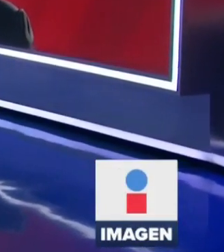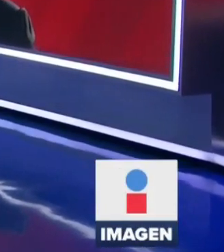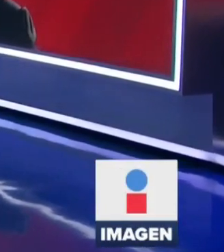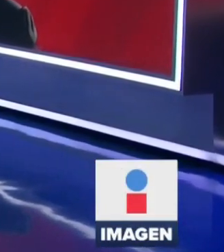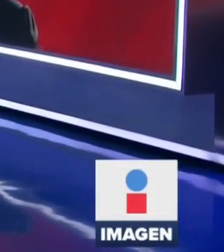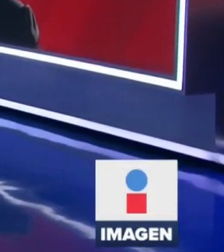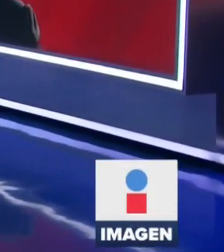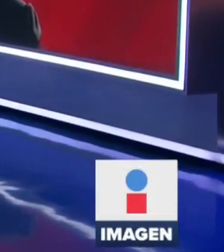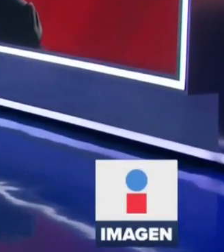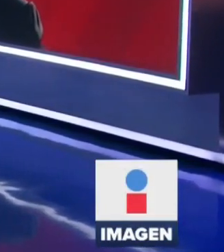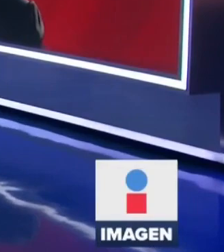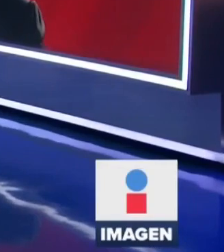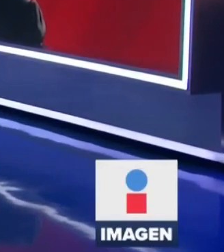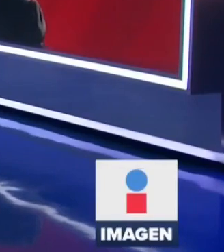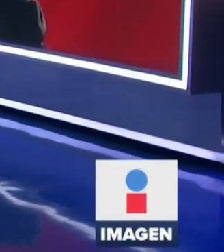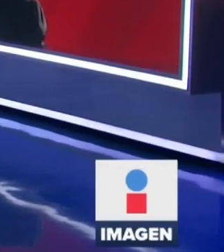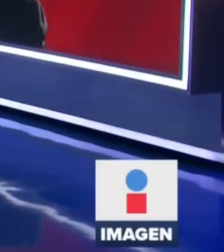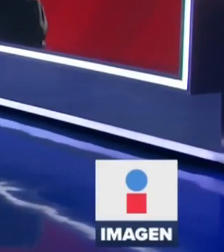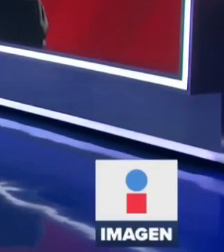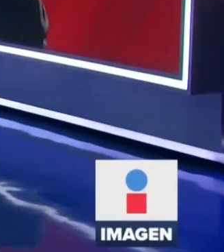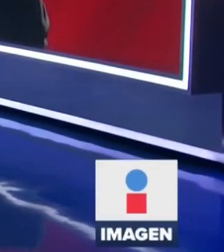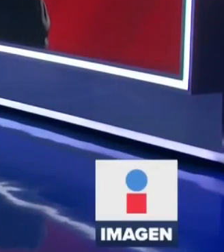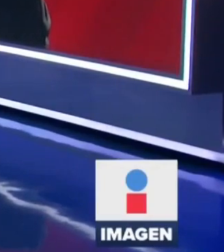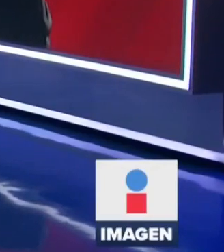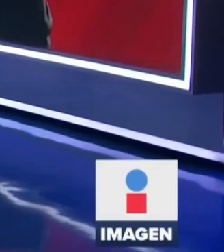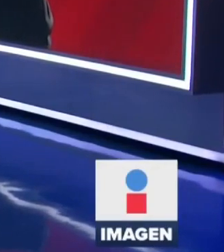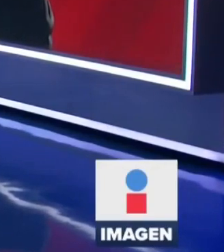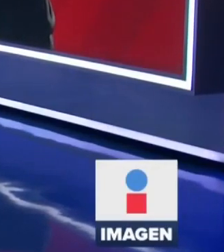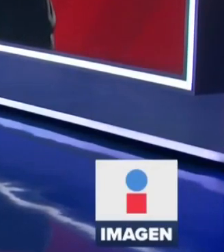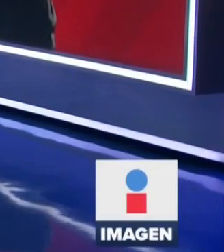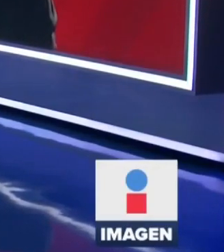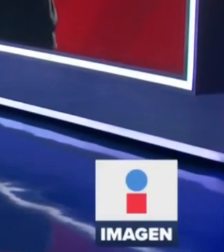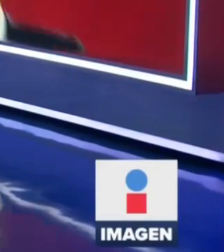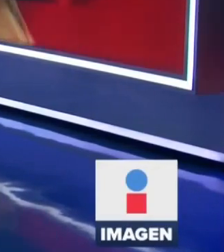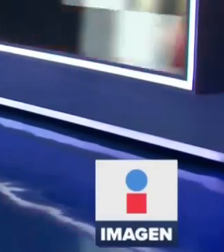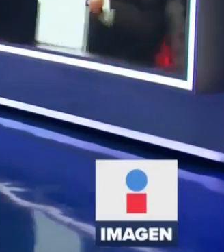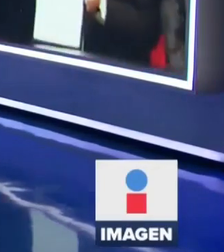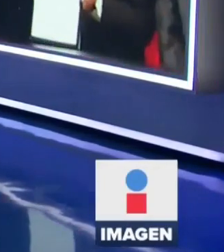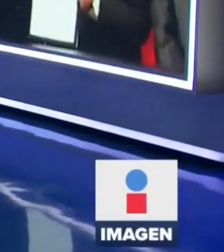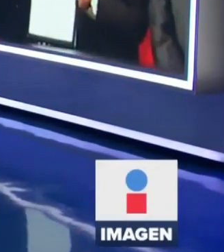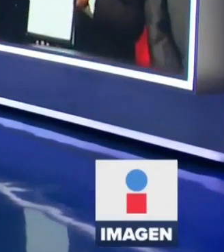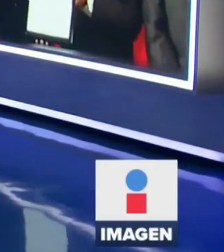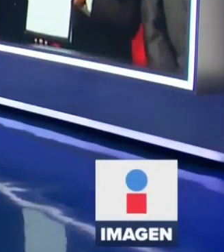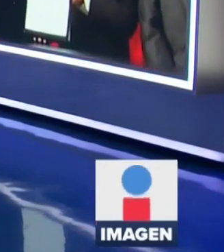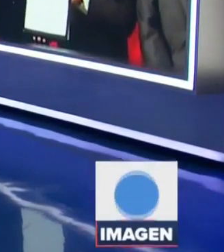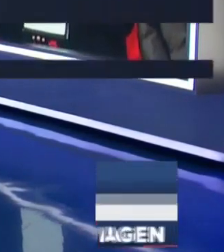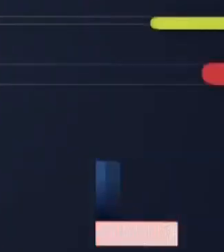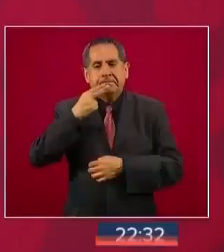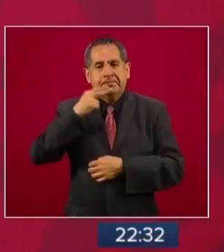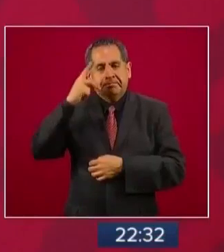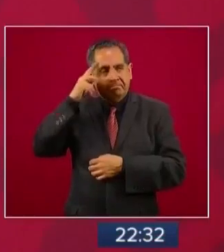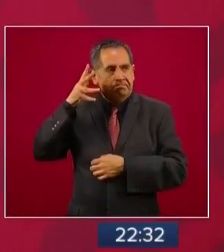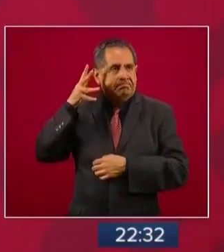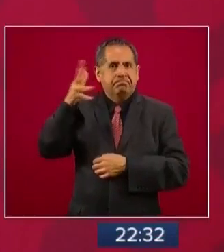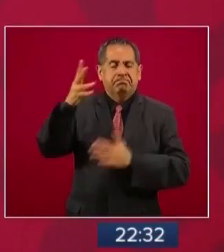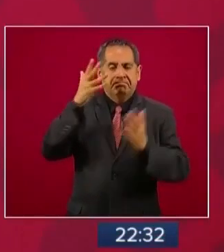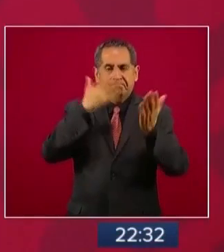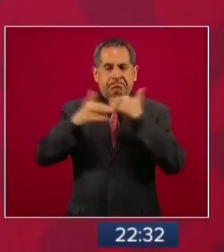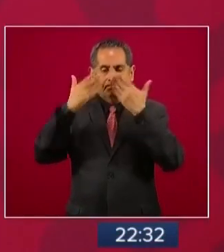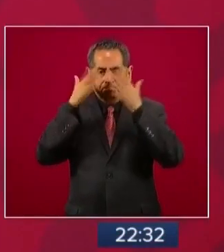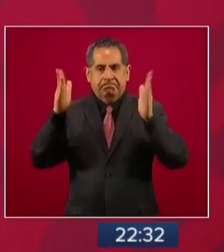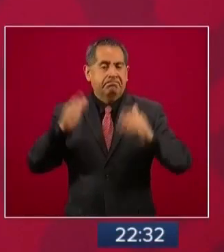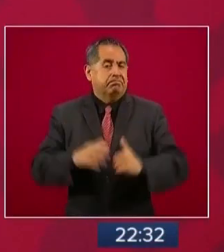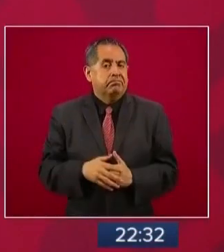estos contenidos, estos cursos, a través de Imagen Televisión. En